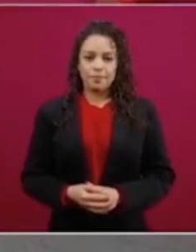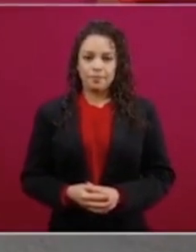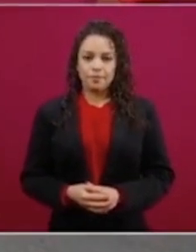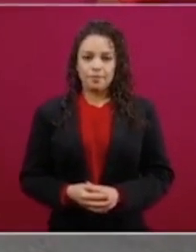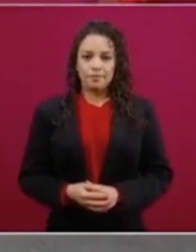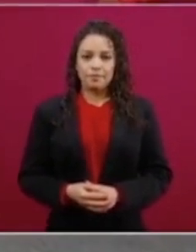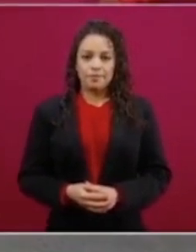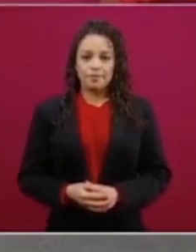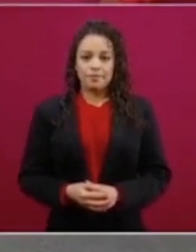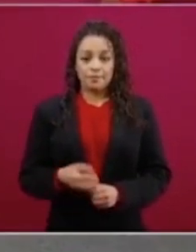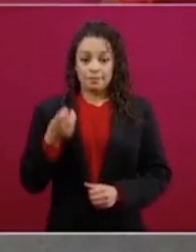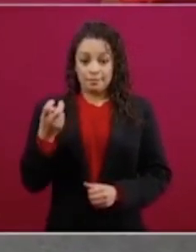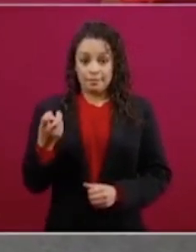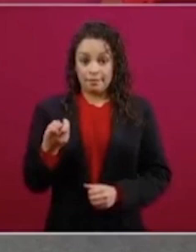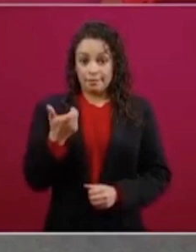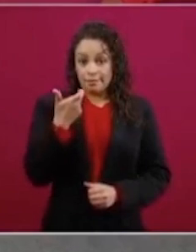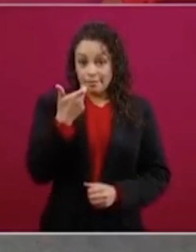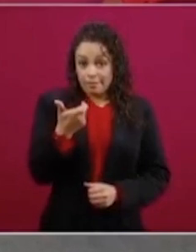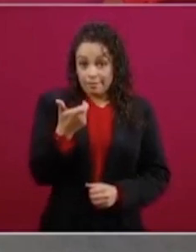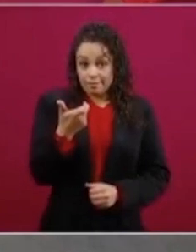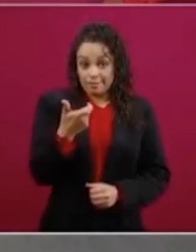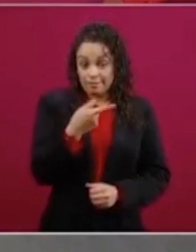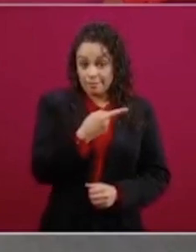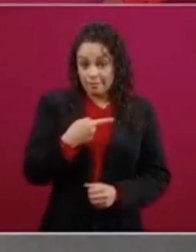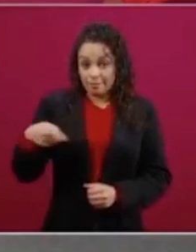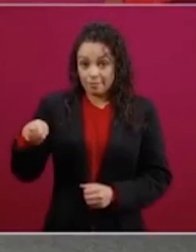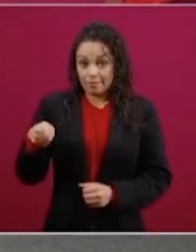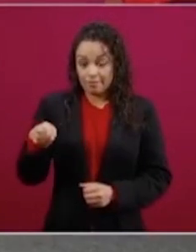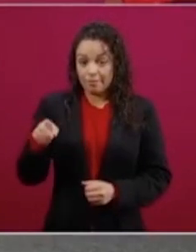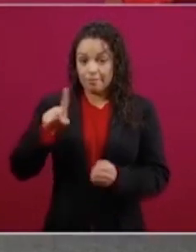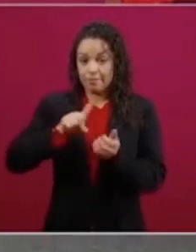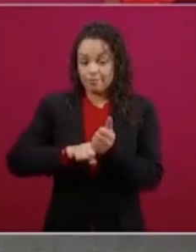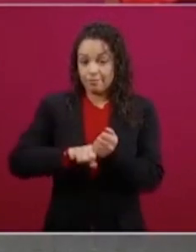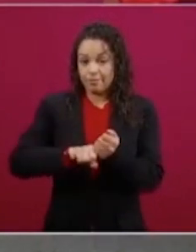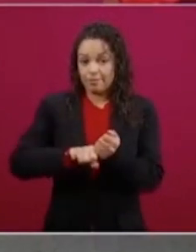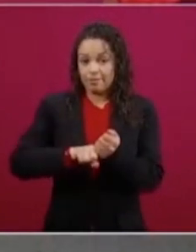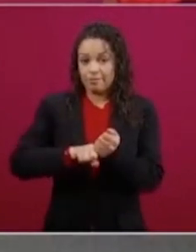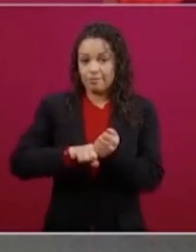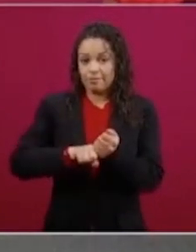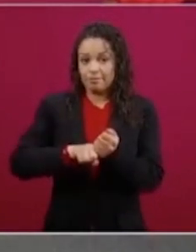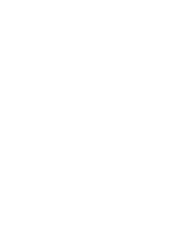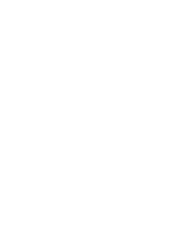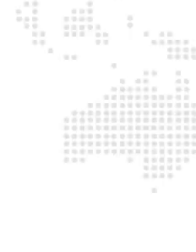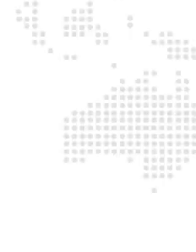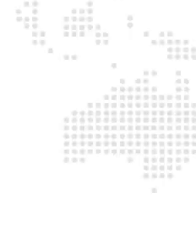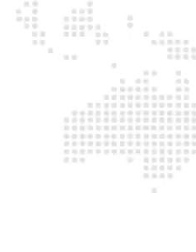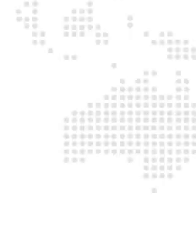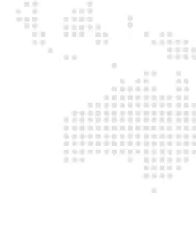por la caída en el precio del petróleo.